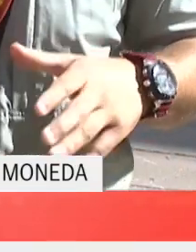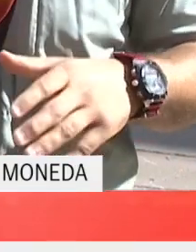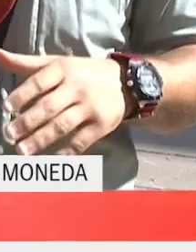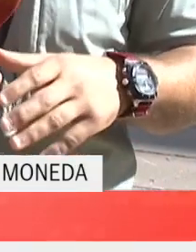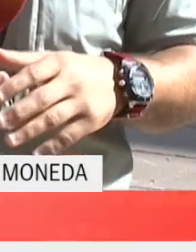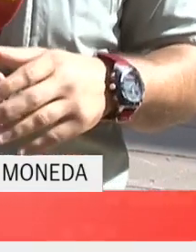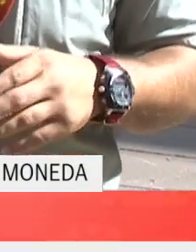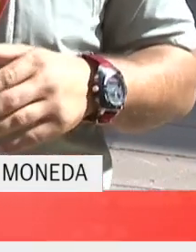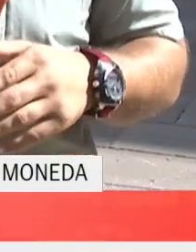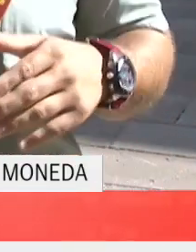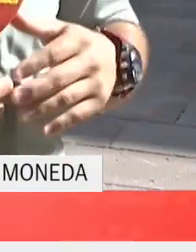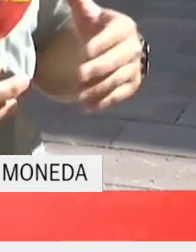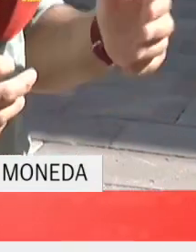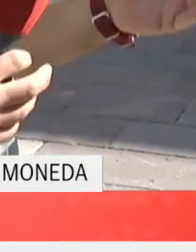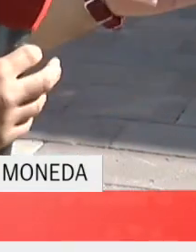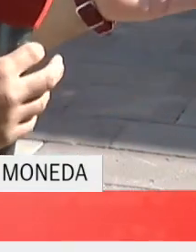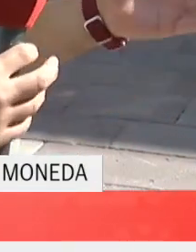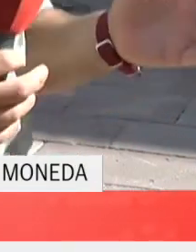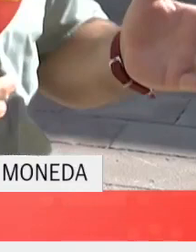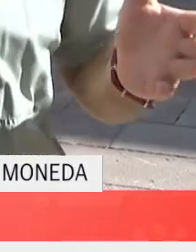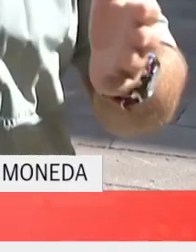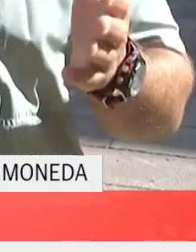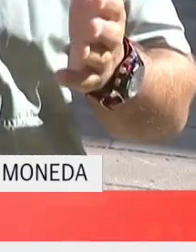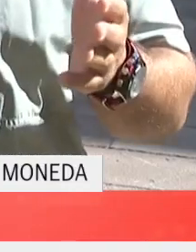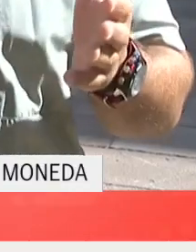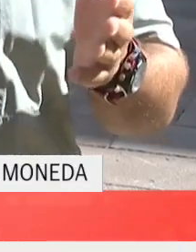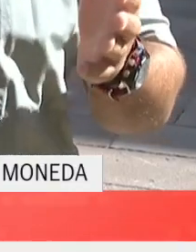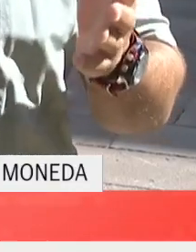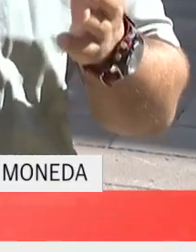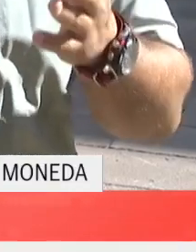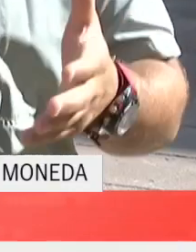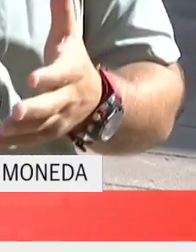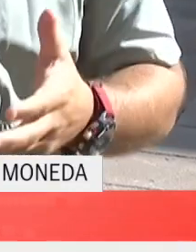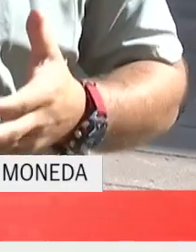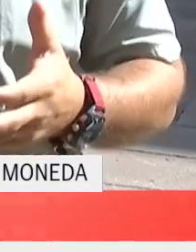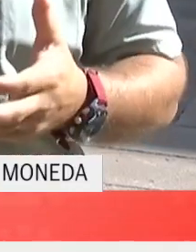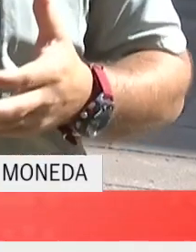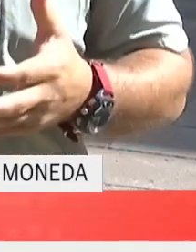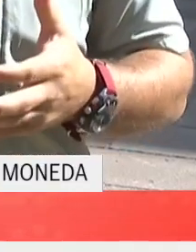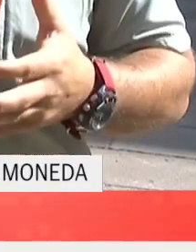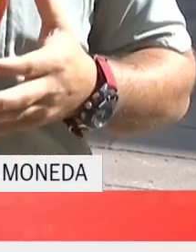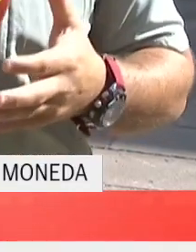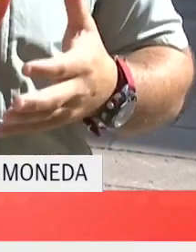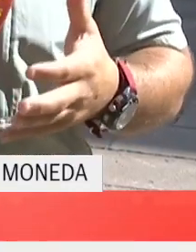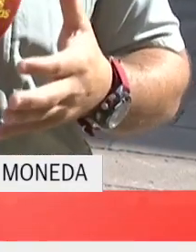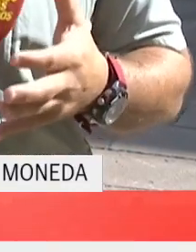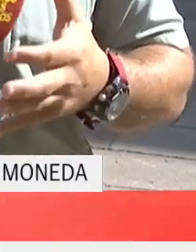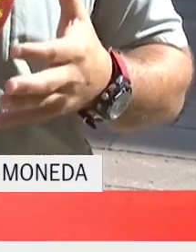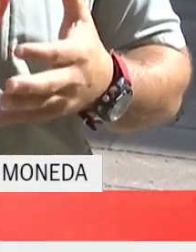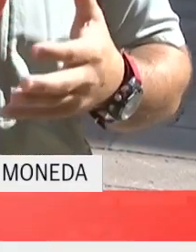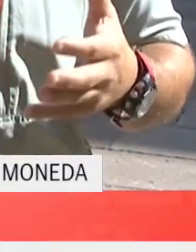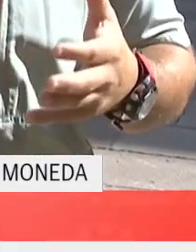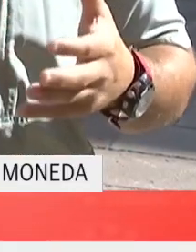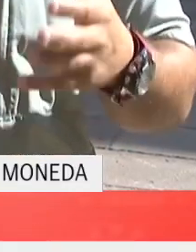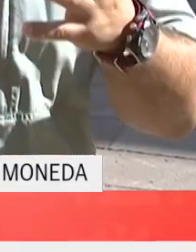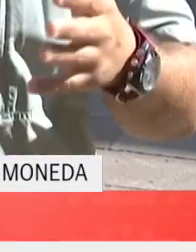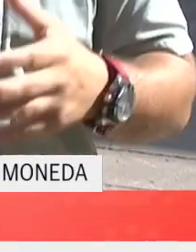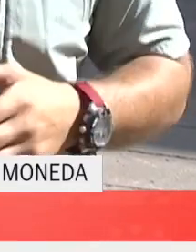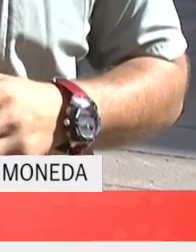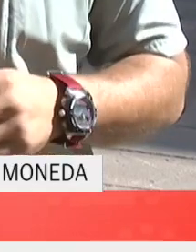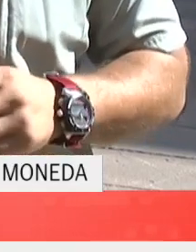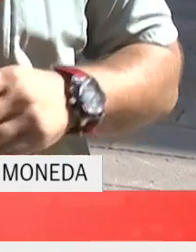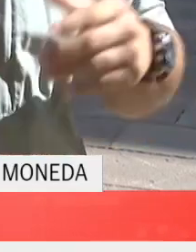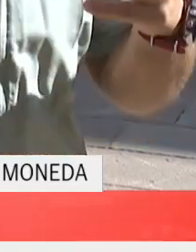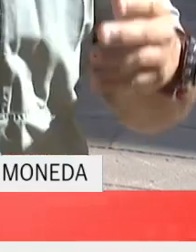claro si es que efectivamente eso se va a dar. Me da la impresión de que con lo que ocurrió en la mañana, la presencia del gobierno estaría